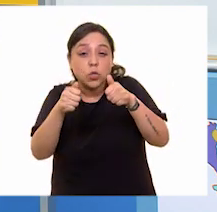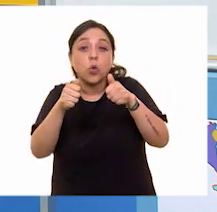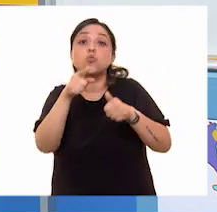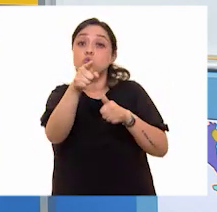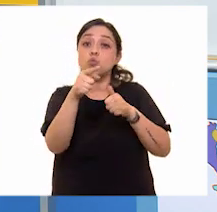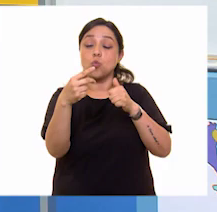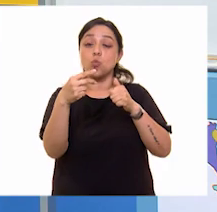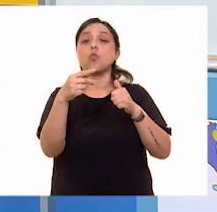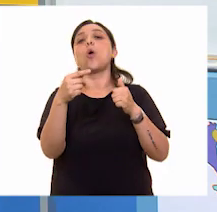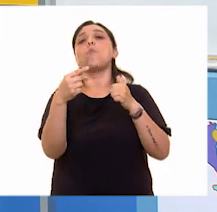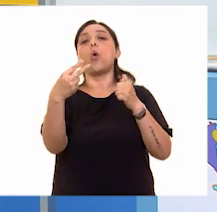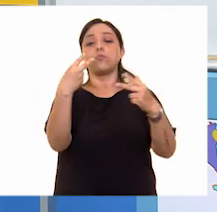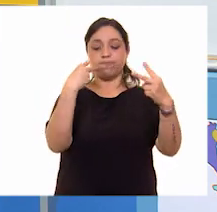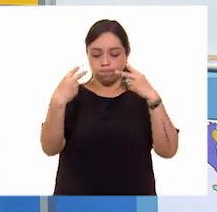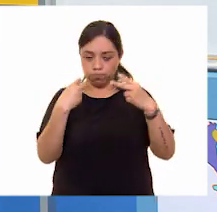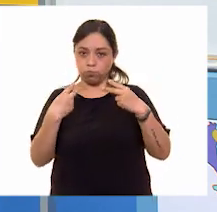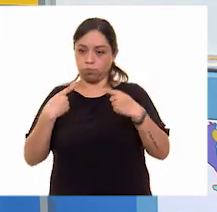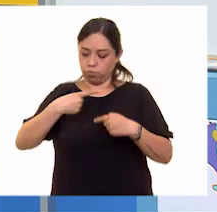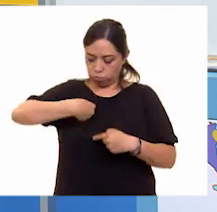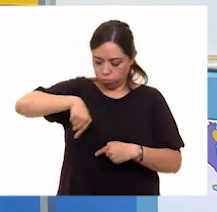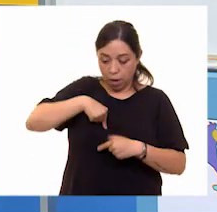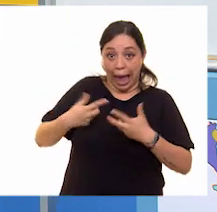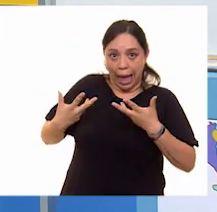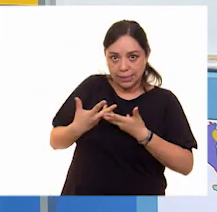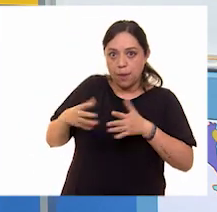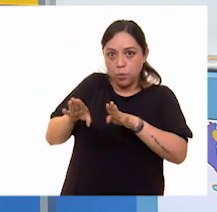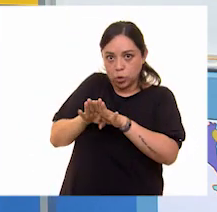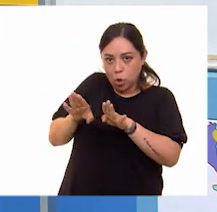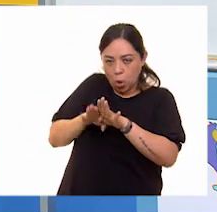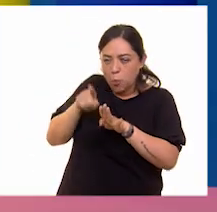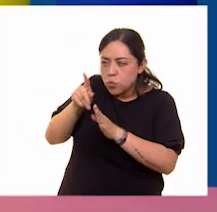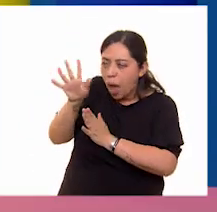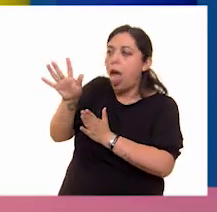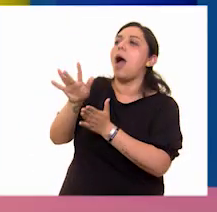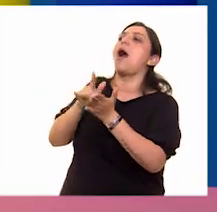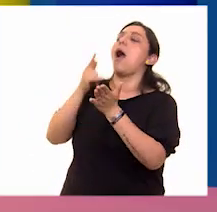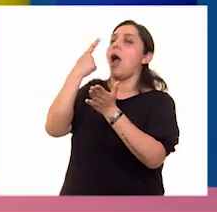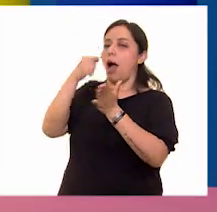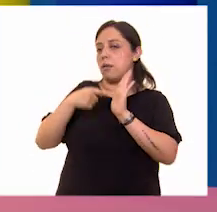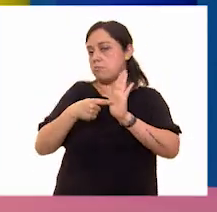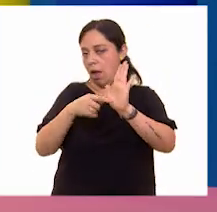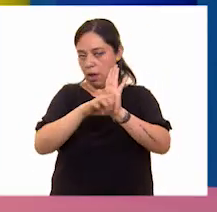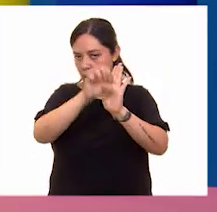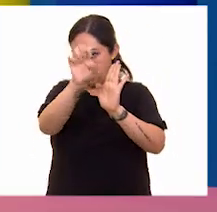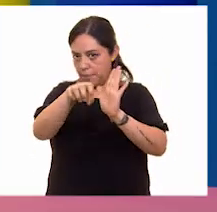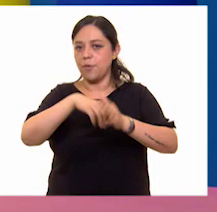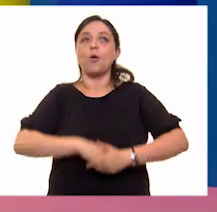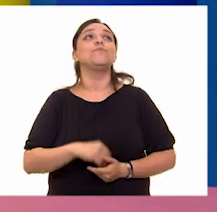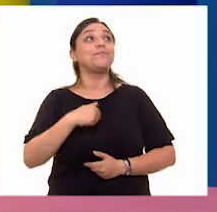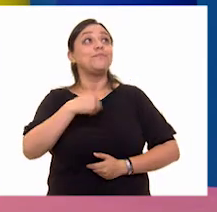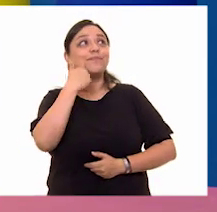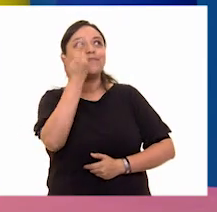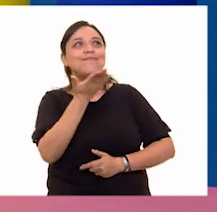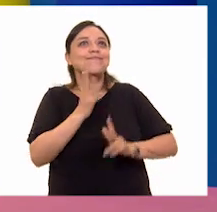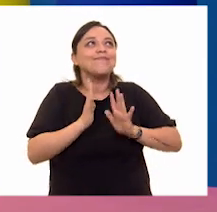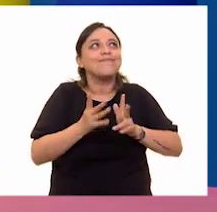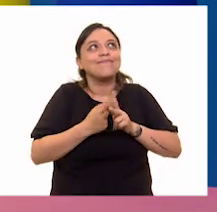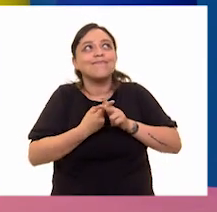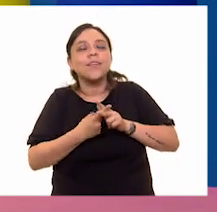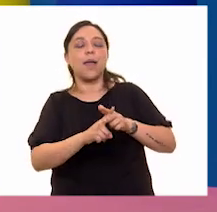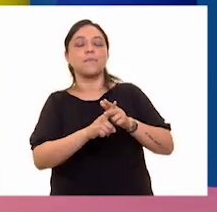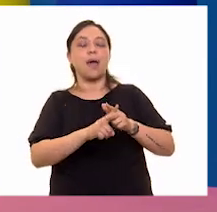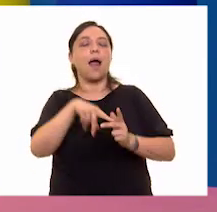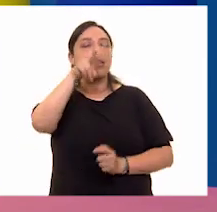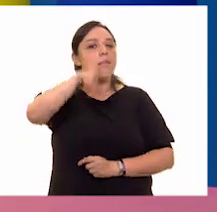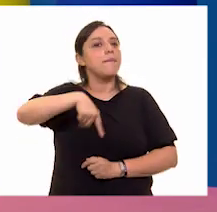hacemos y puedan tomar nuestro trabajo como ejemplo. Sí, ya quiero comenzar, porque la verdad quiero que